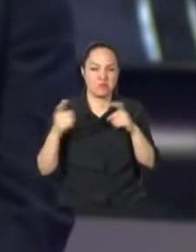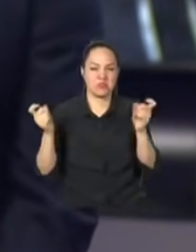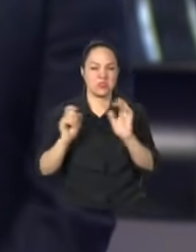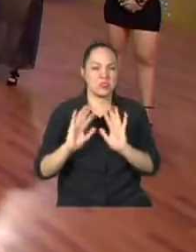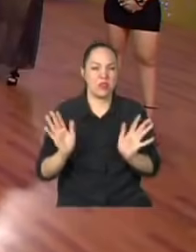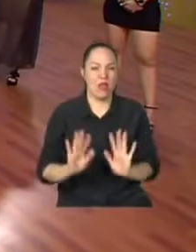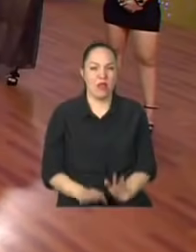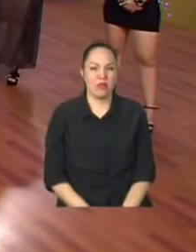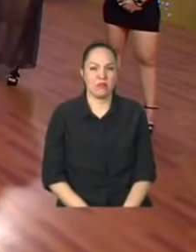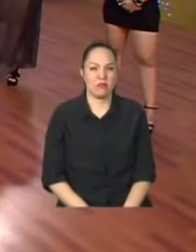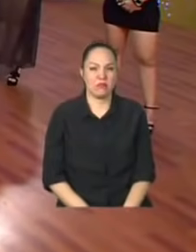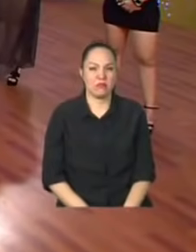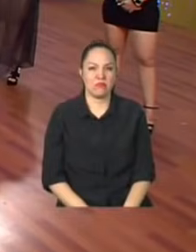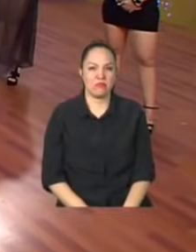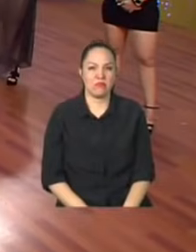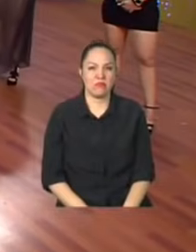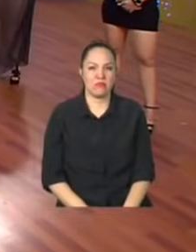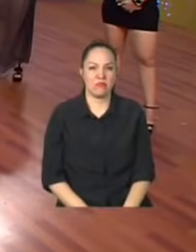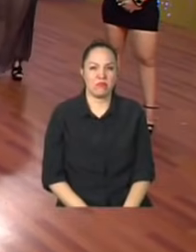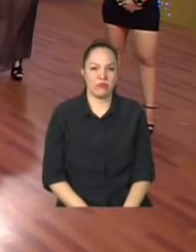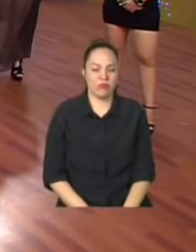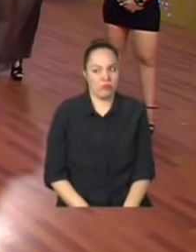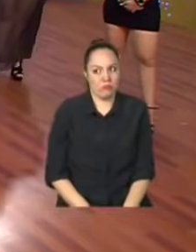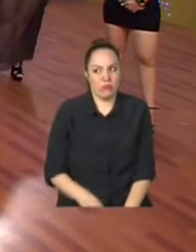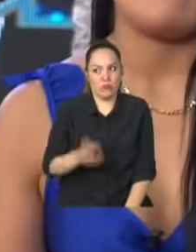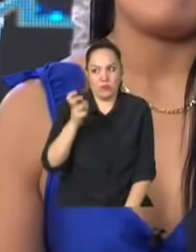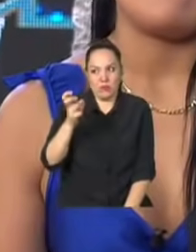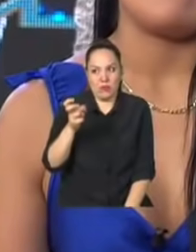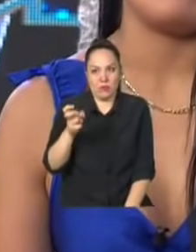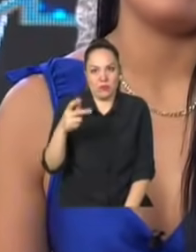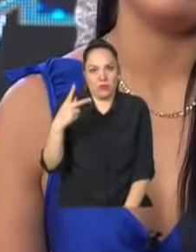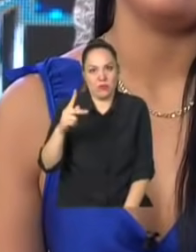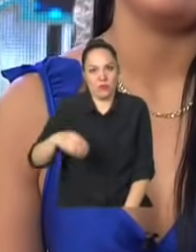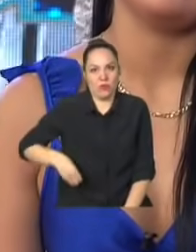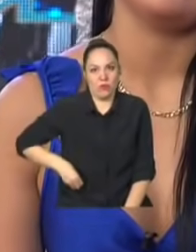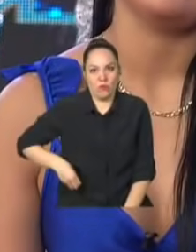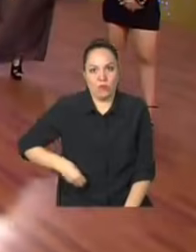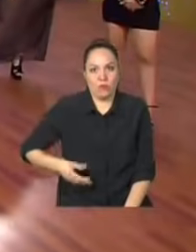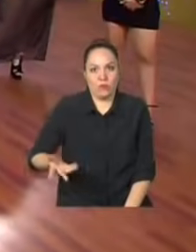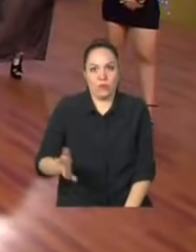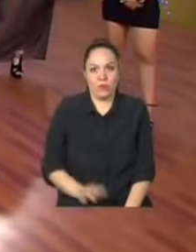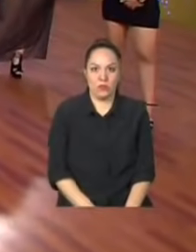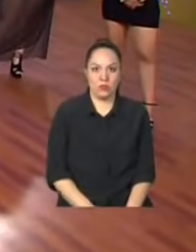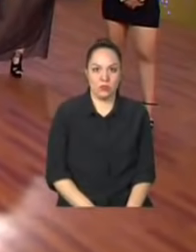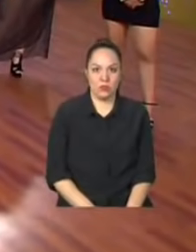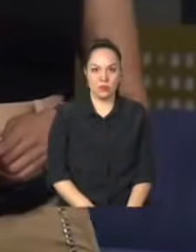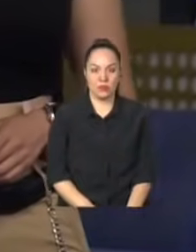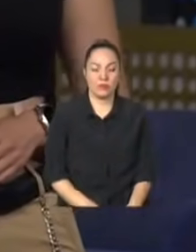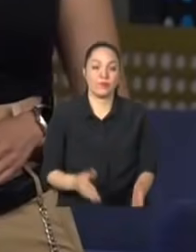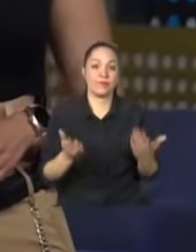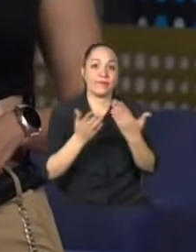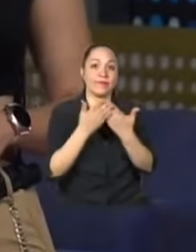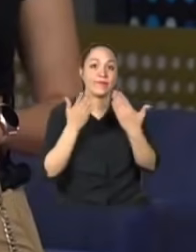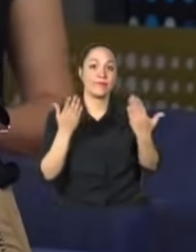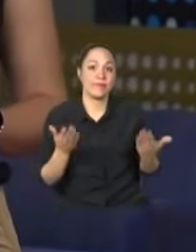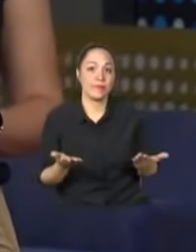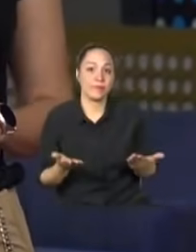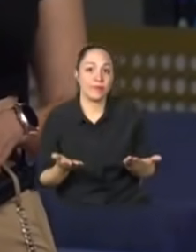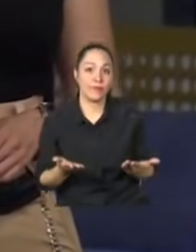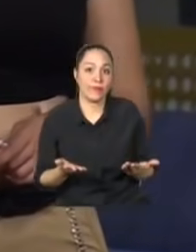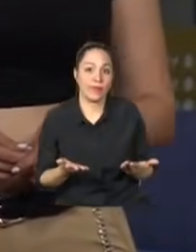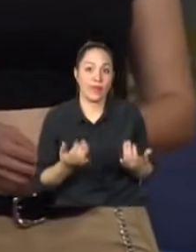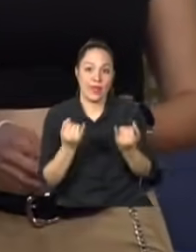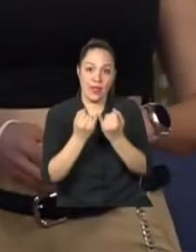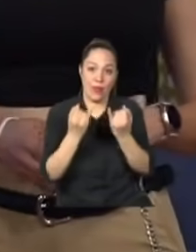exponen. Porque primero con uno y luego con otro. Y así. Es con lo mismo. No, ya se traían ganas. Y ahora, así como Felipe nos